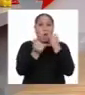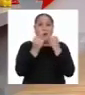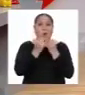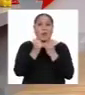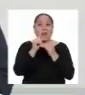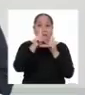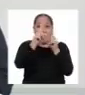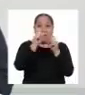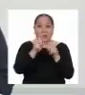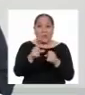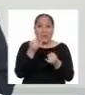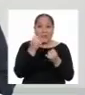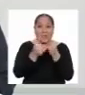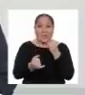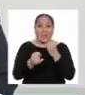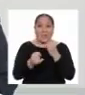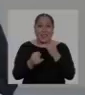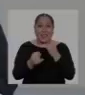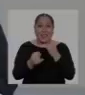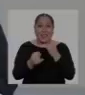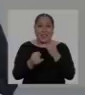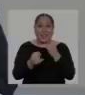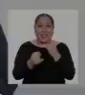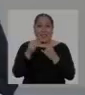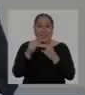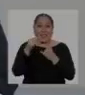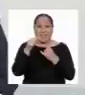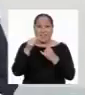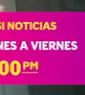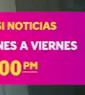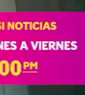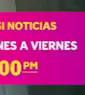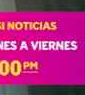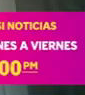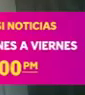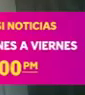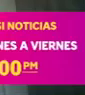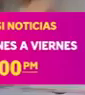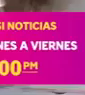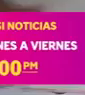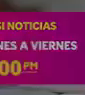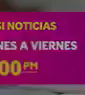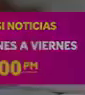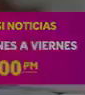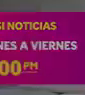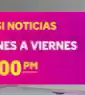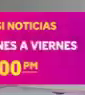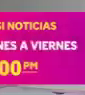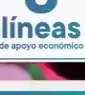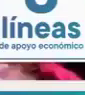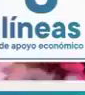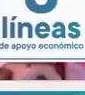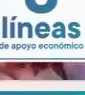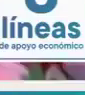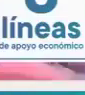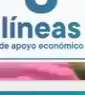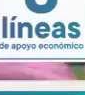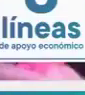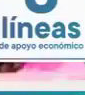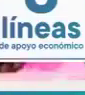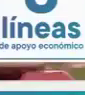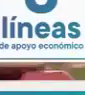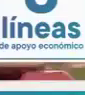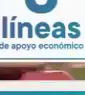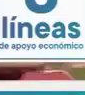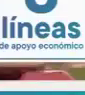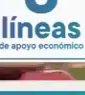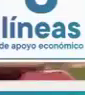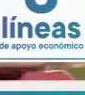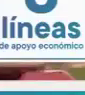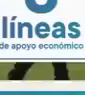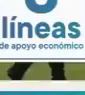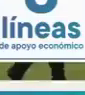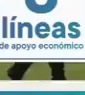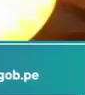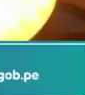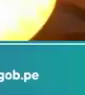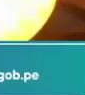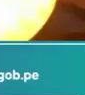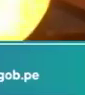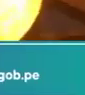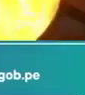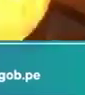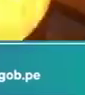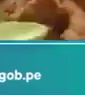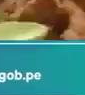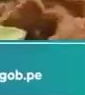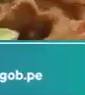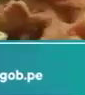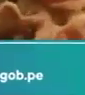pregunta de nuestra encuesta? Perfecto. A viernes, 4 líneas de apoyo económico para mitigar